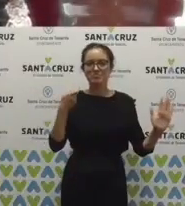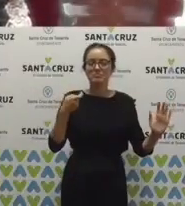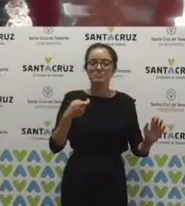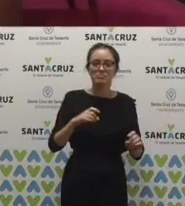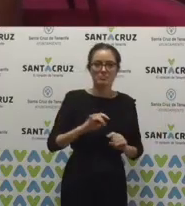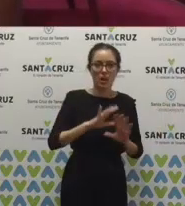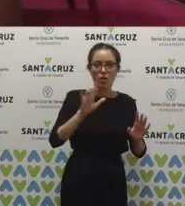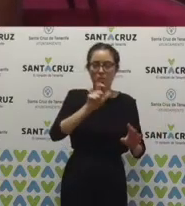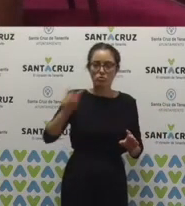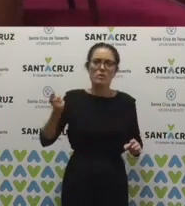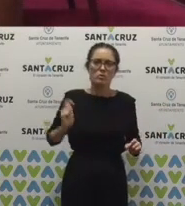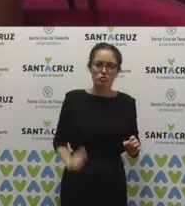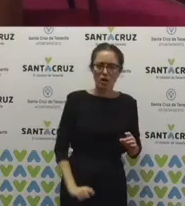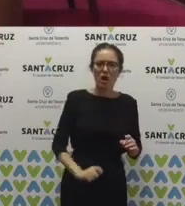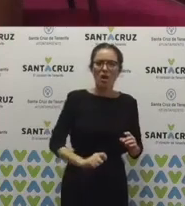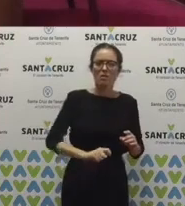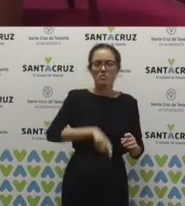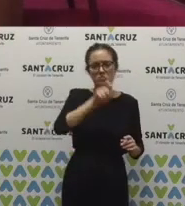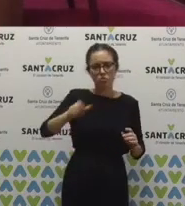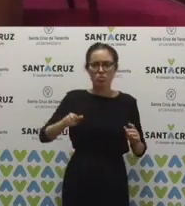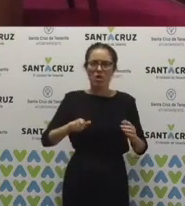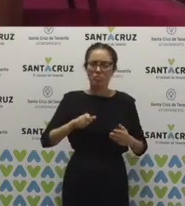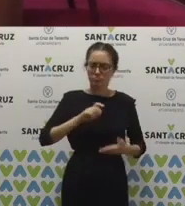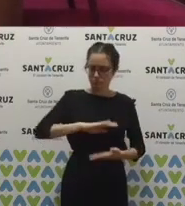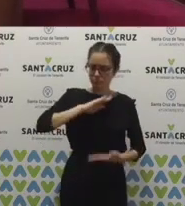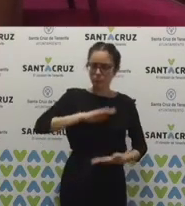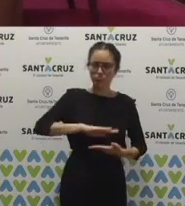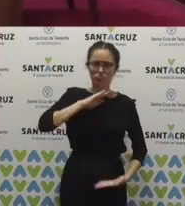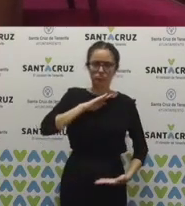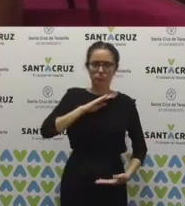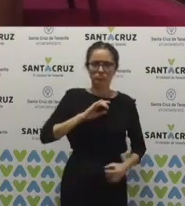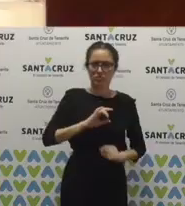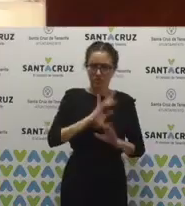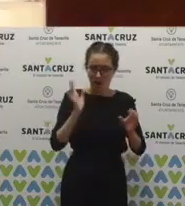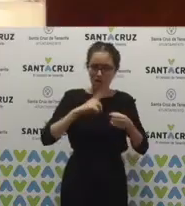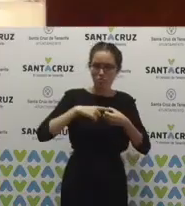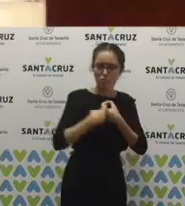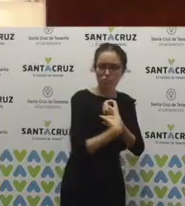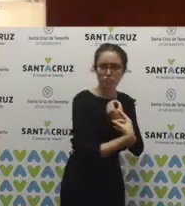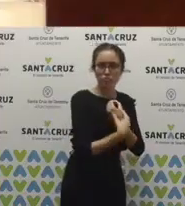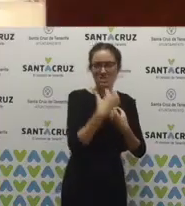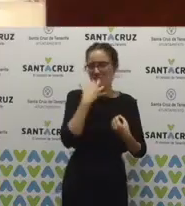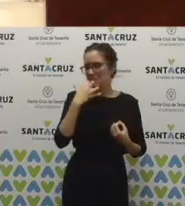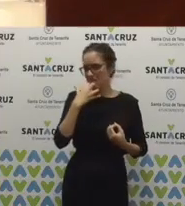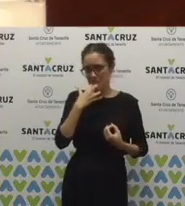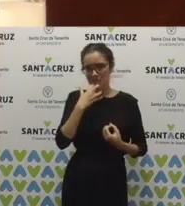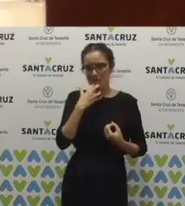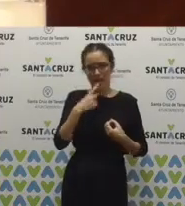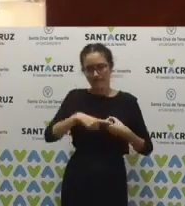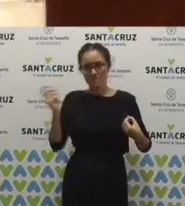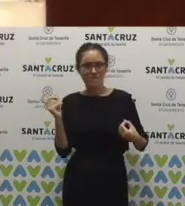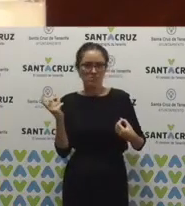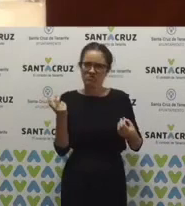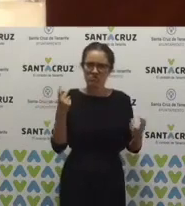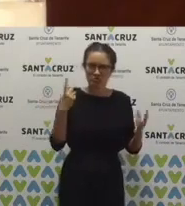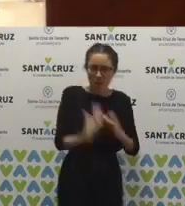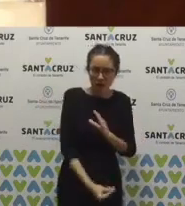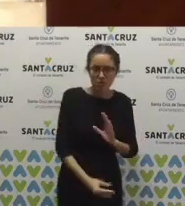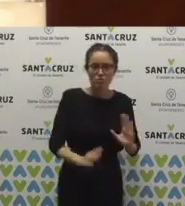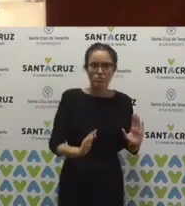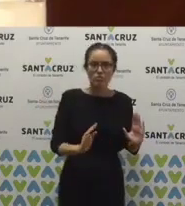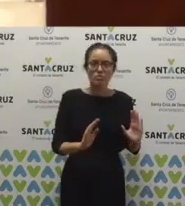profesionales con gente cualificada sería una auténtica burrada plantear lo contrario pero hay que entender que normalmente